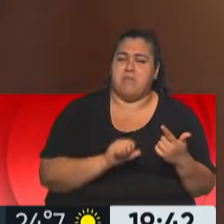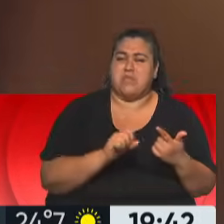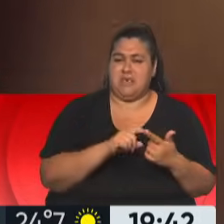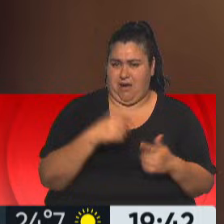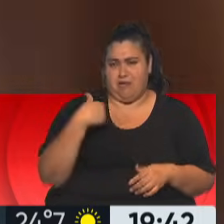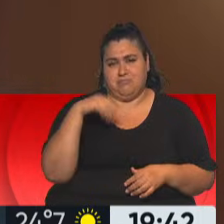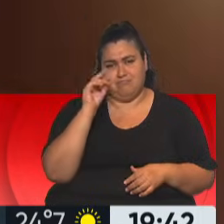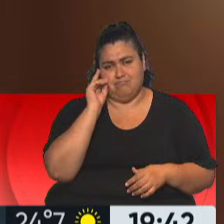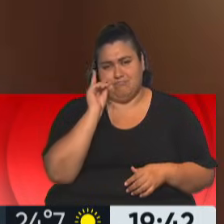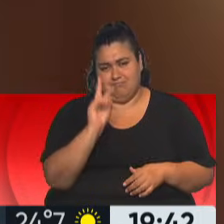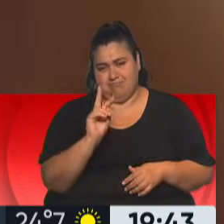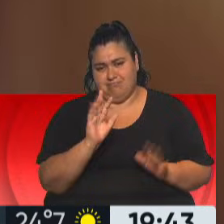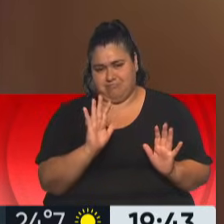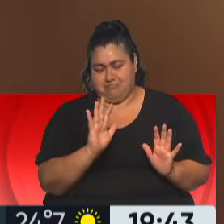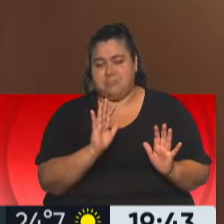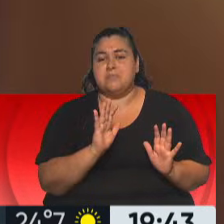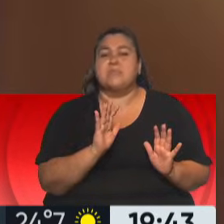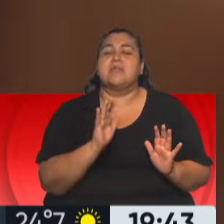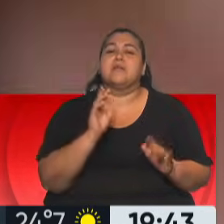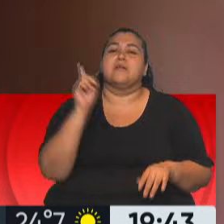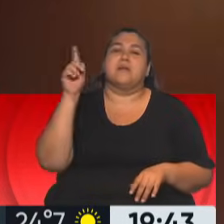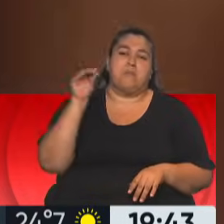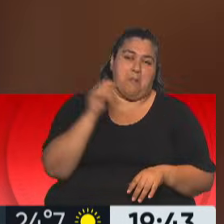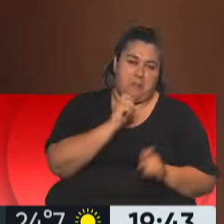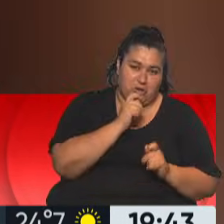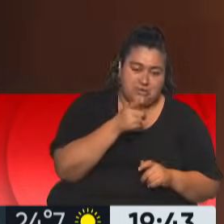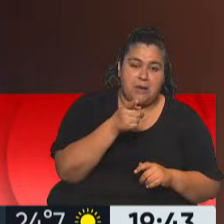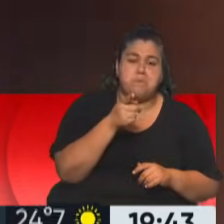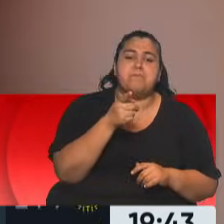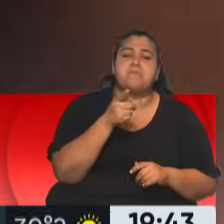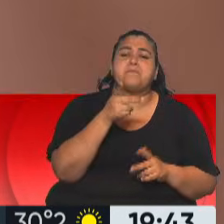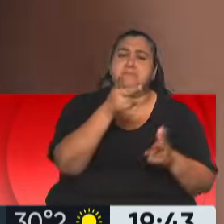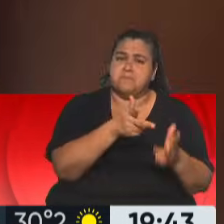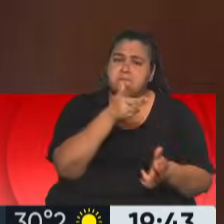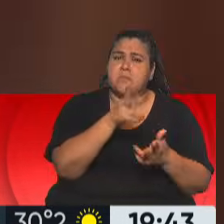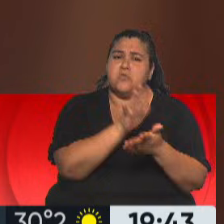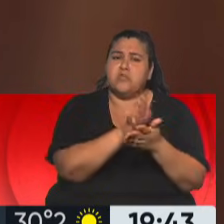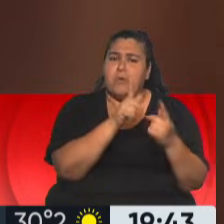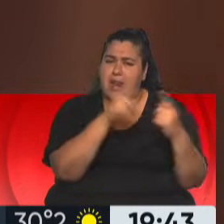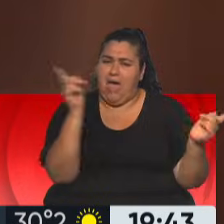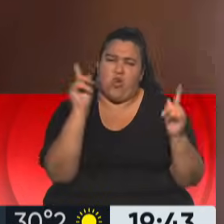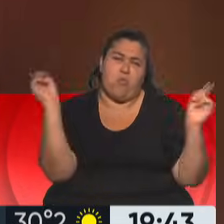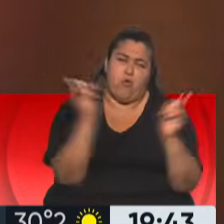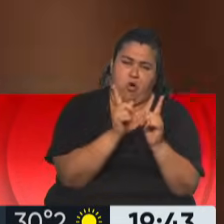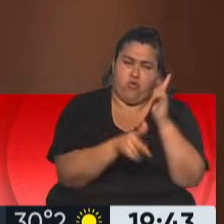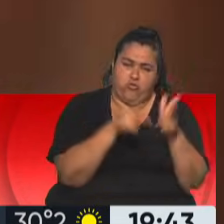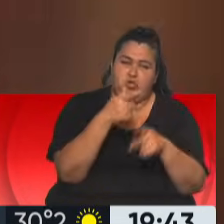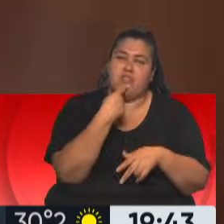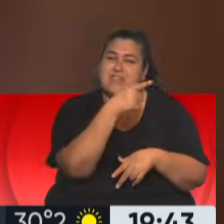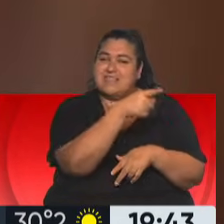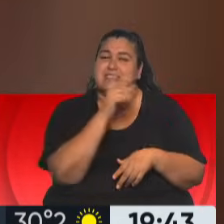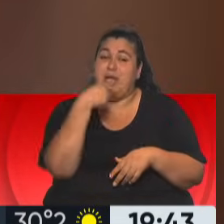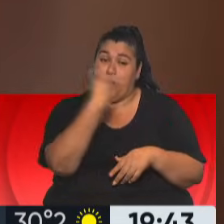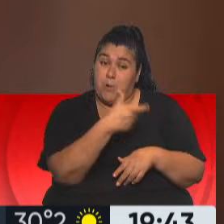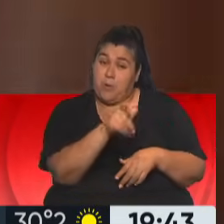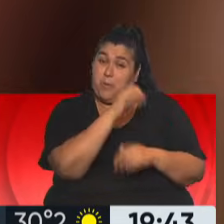dice Catherine, un poco sintetizo, es un largo posteo en el cual ella cuenta un poco claramente, hablándole a todos sus seguidores con ese